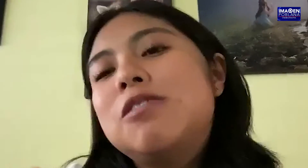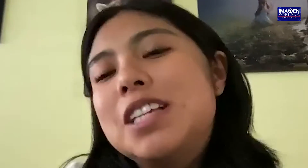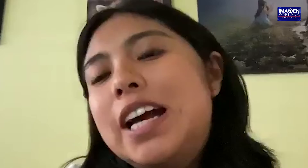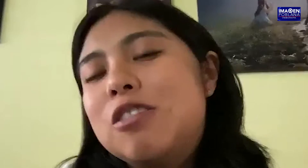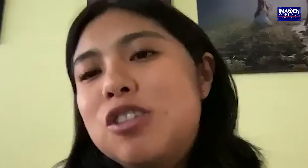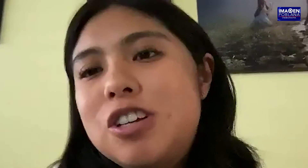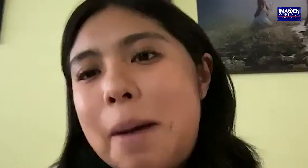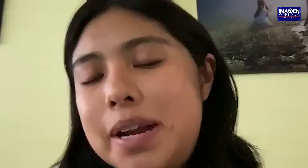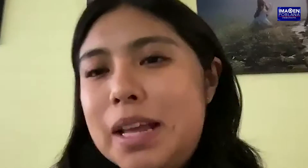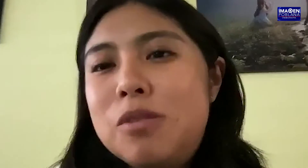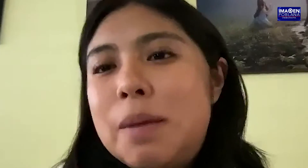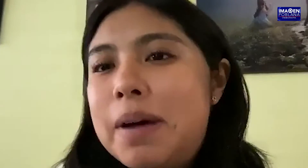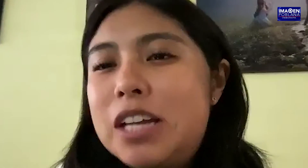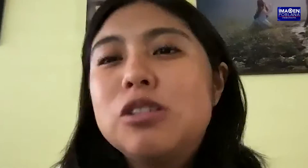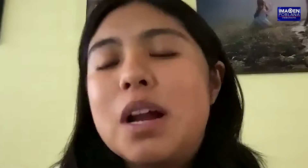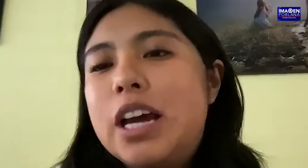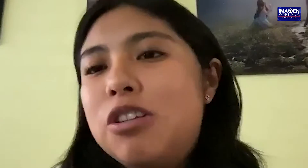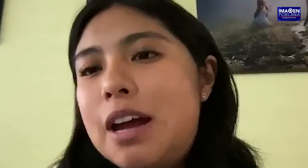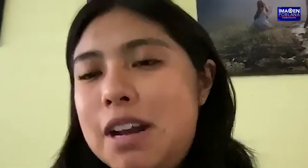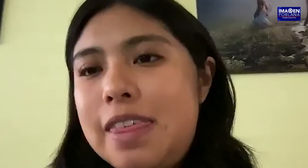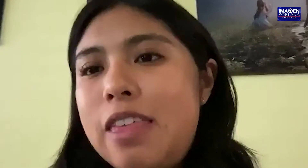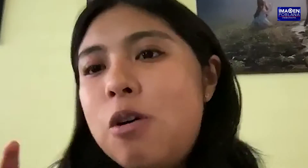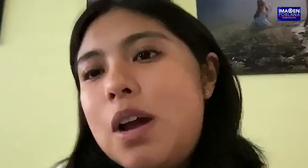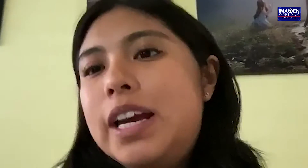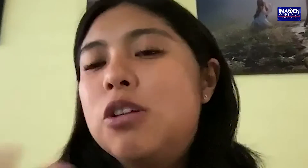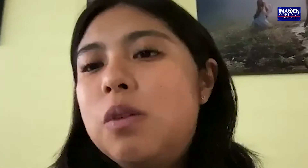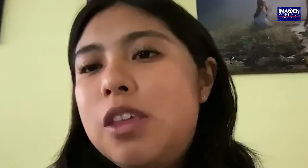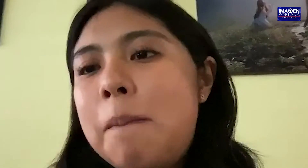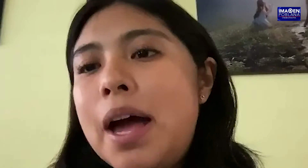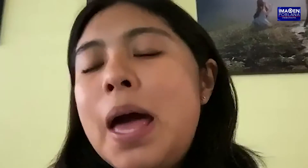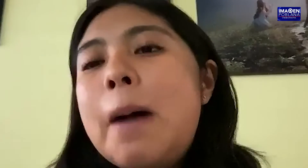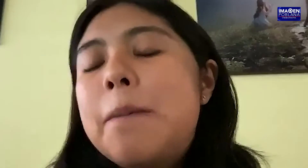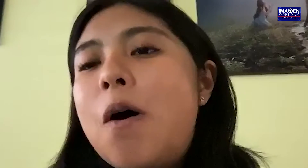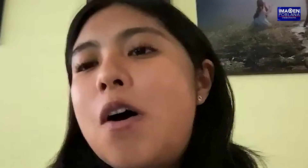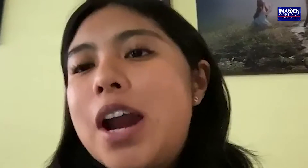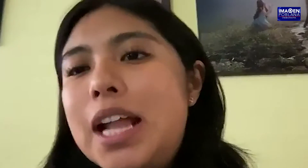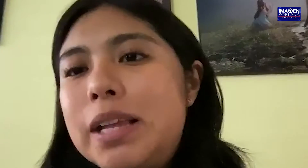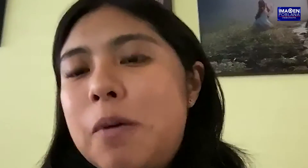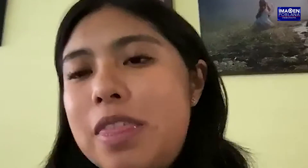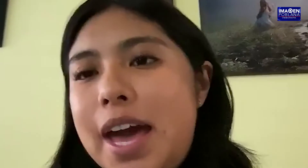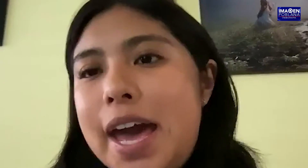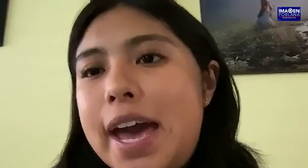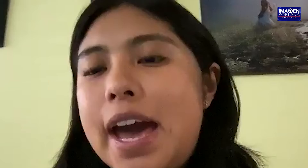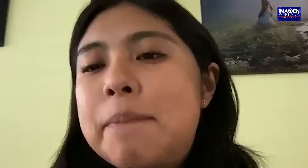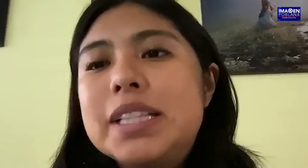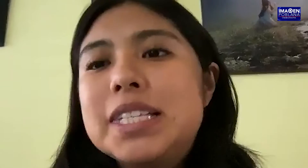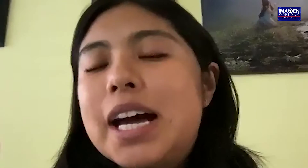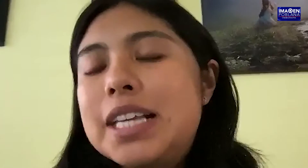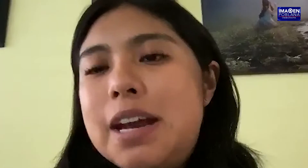mucho más fácil que nosotros aprendamos de pequeños cualquier otra habilidad o cualquier otro idioma o el tipo de